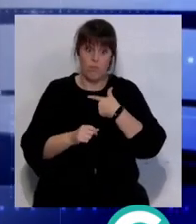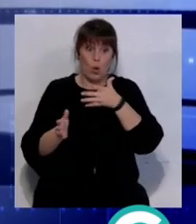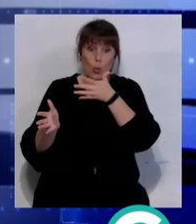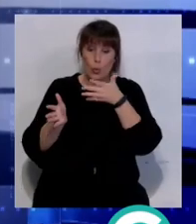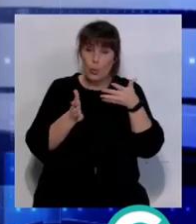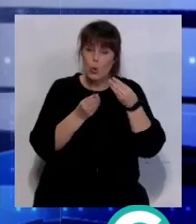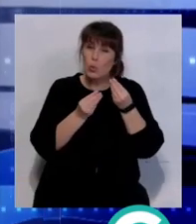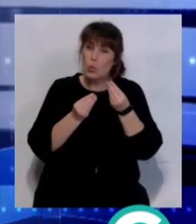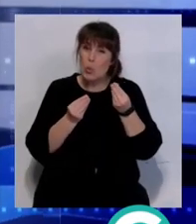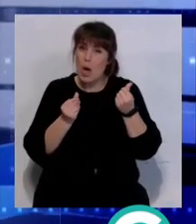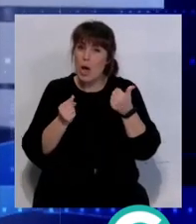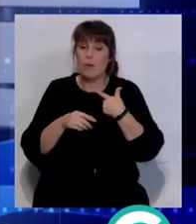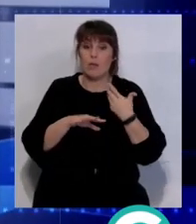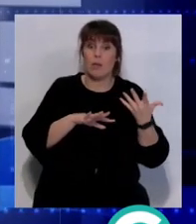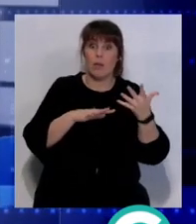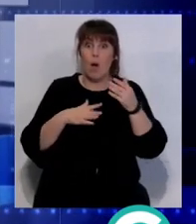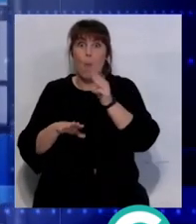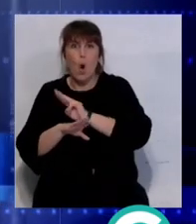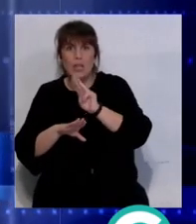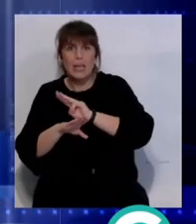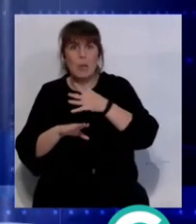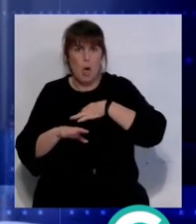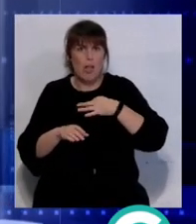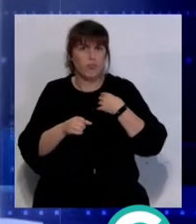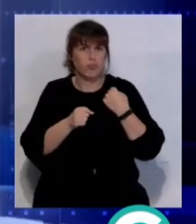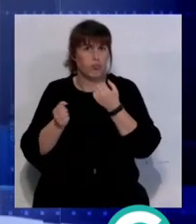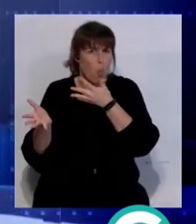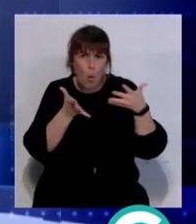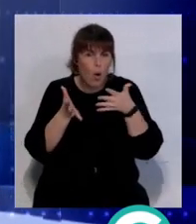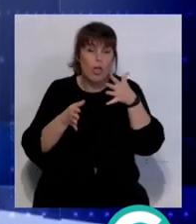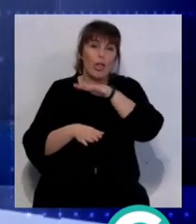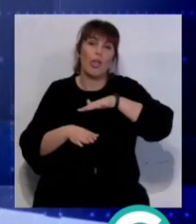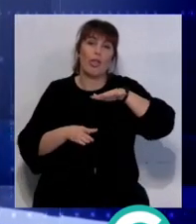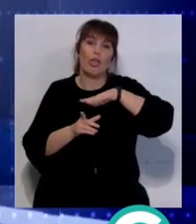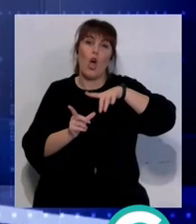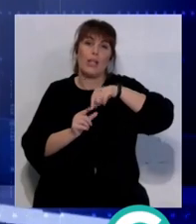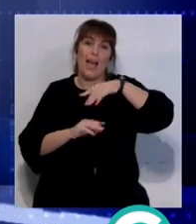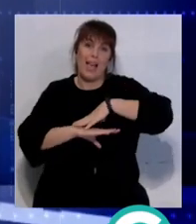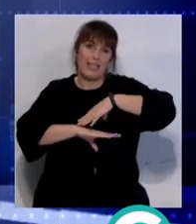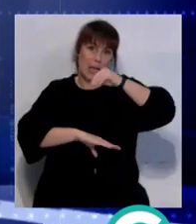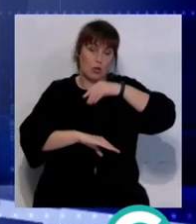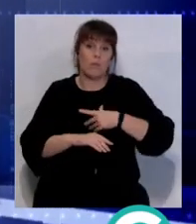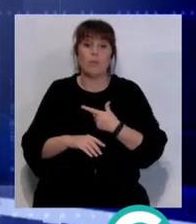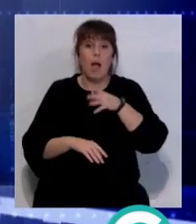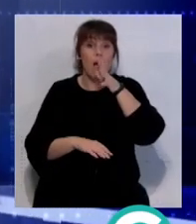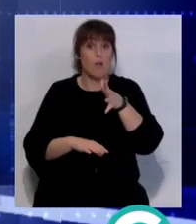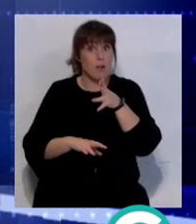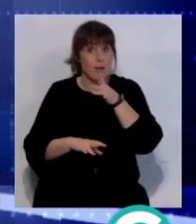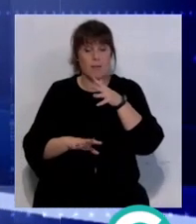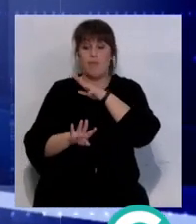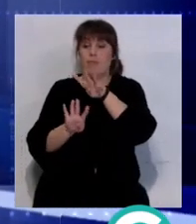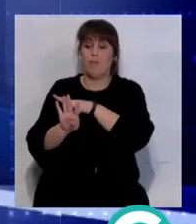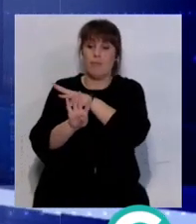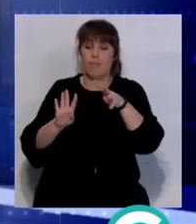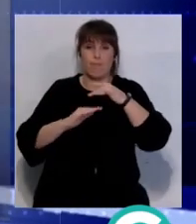flojos variables e irán girando a poniente con rachas de fuertes en el estrecho. A continuación, les ofrecemos las tablas